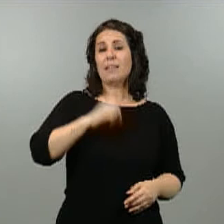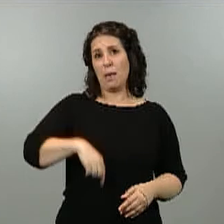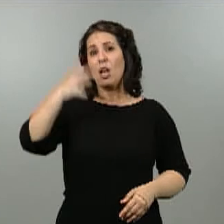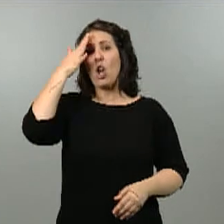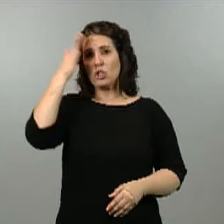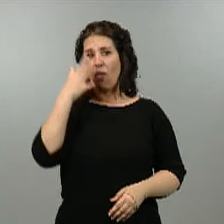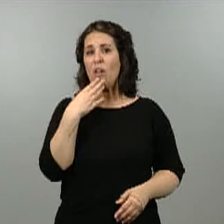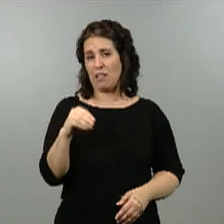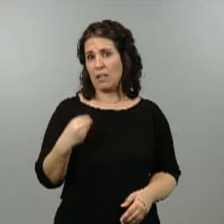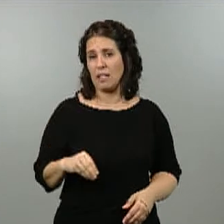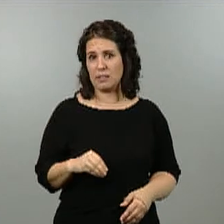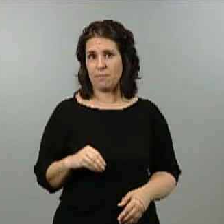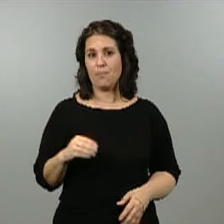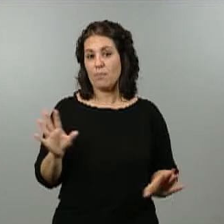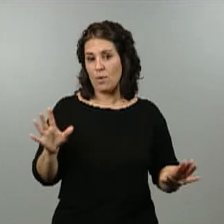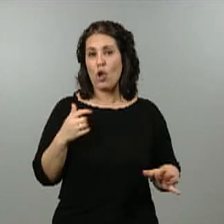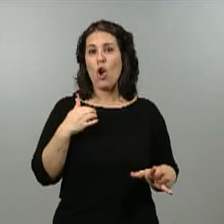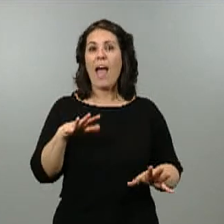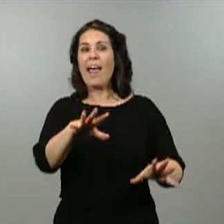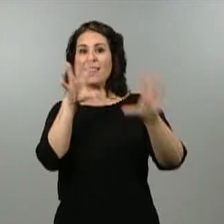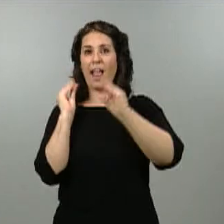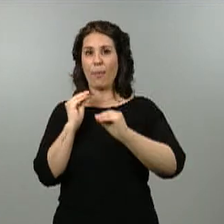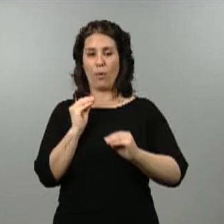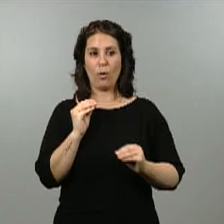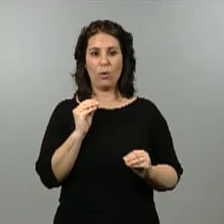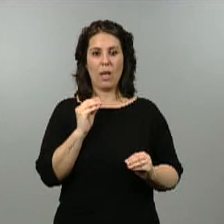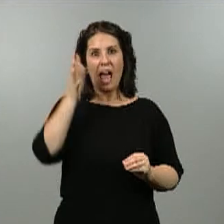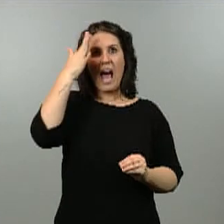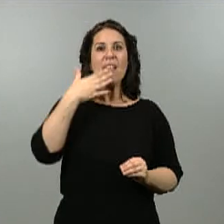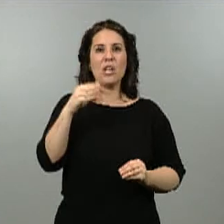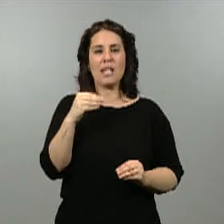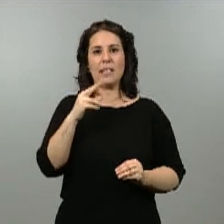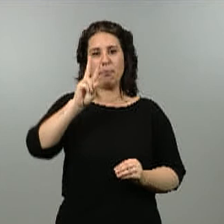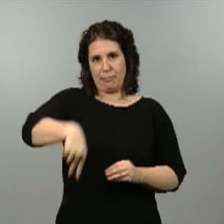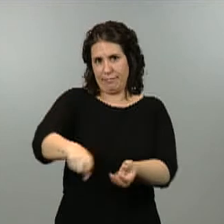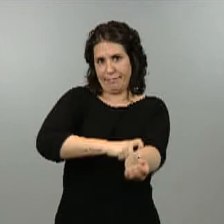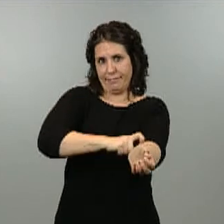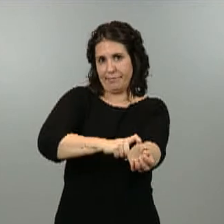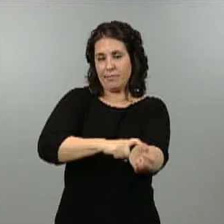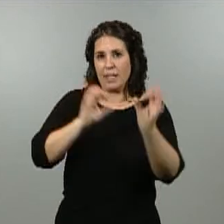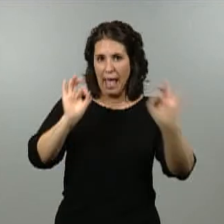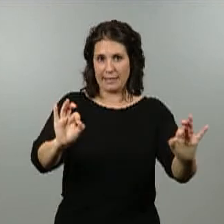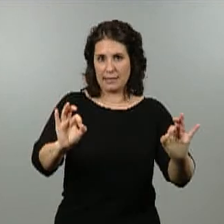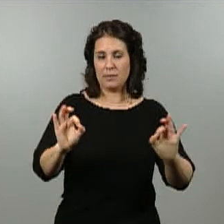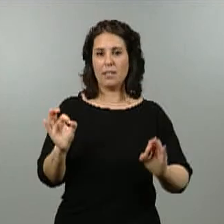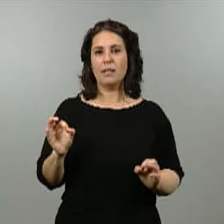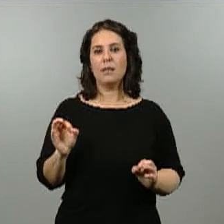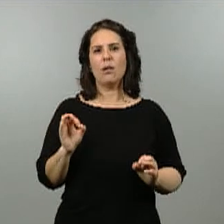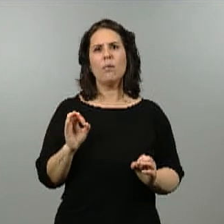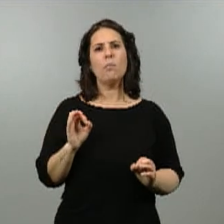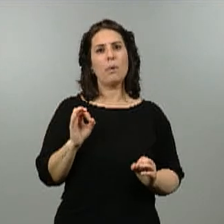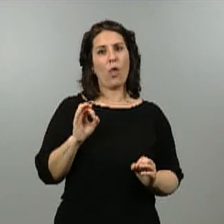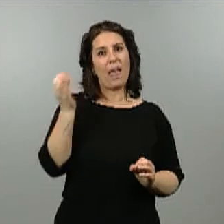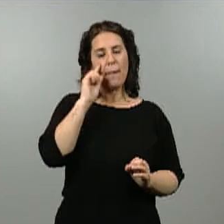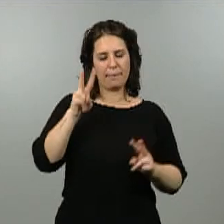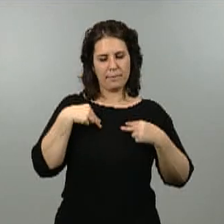que un adolescente nunca va a dejar de serlo, pero también tienen que ser conscientes del riesgo al que exponen a otros grupos vulnerables en